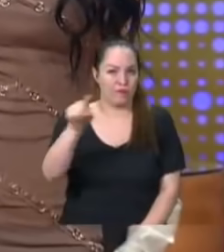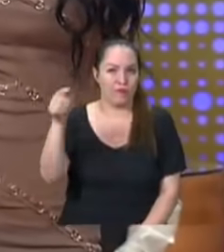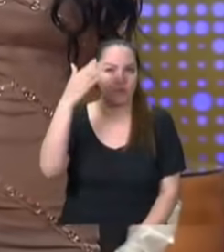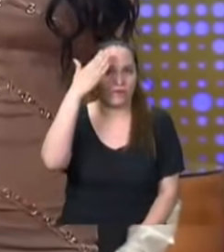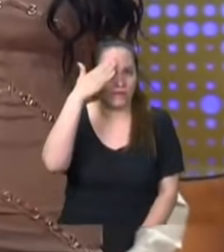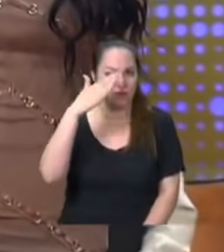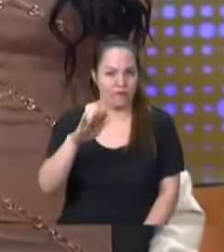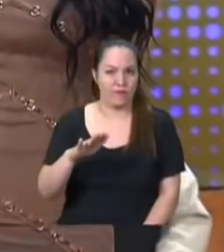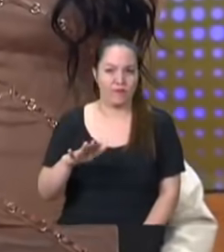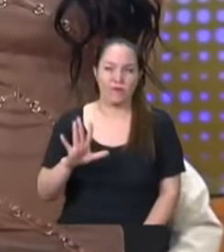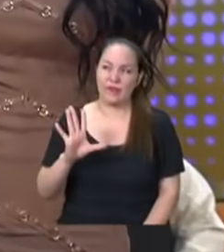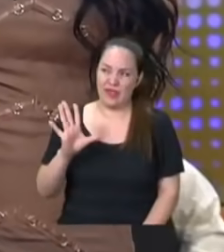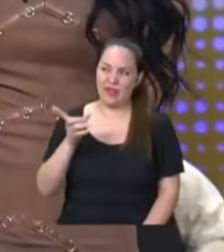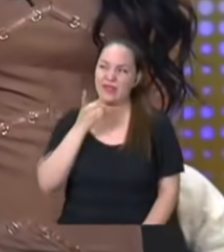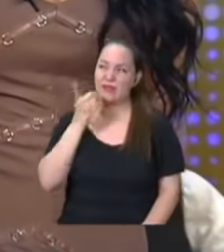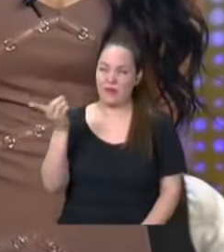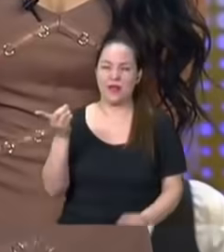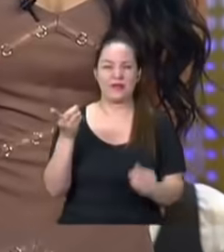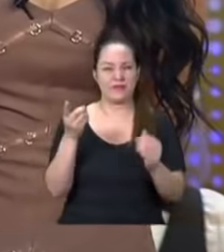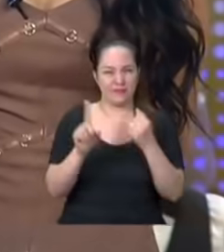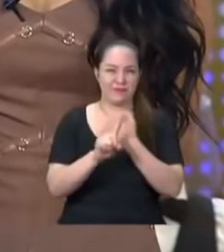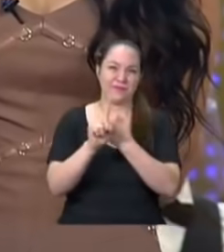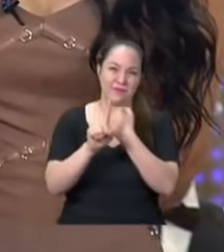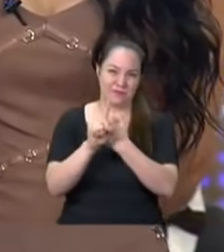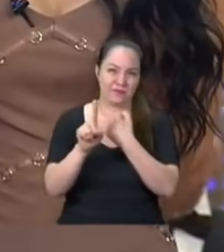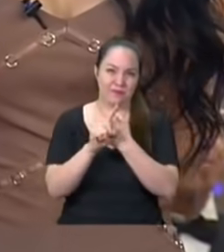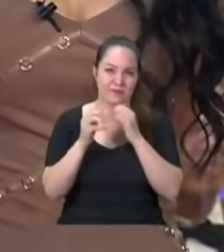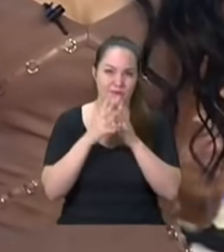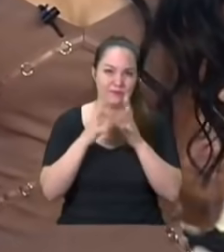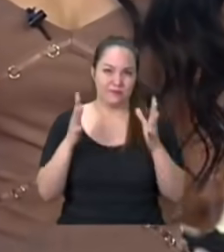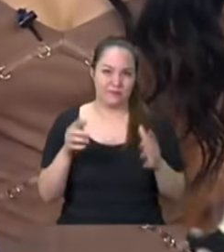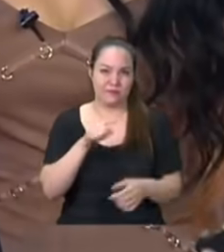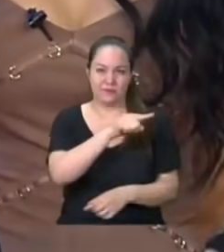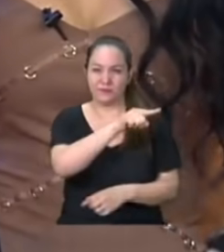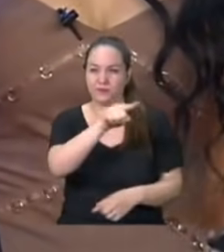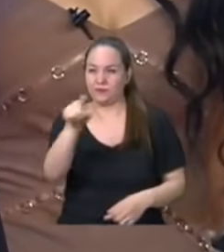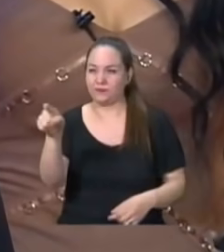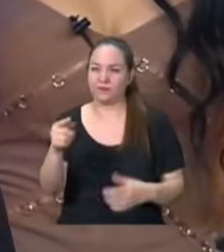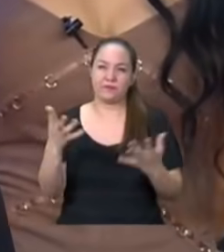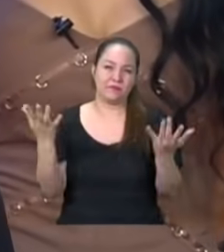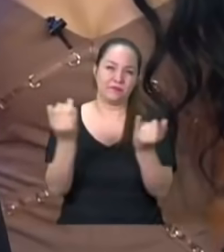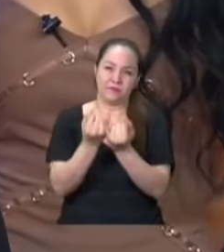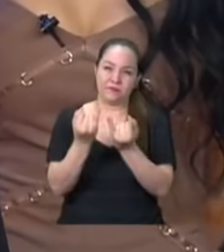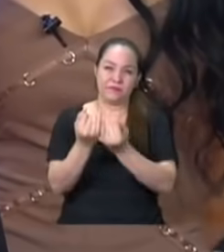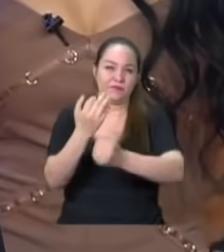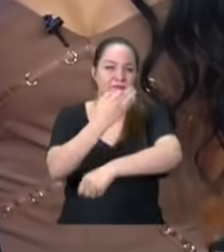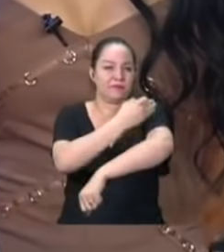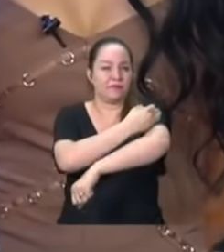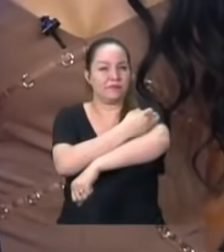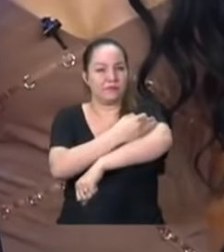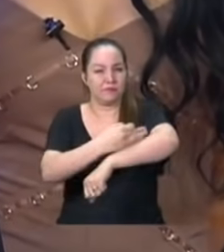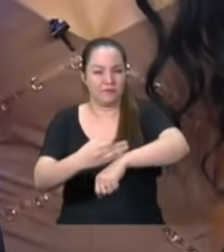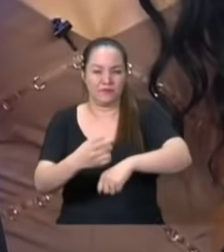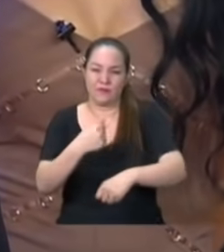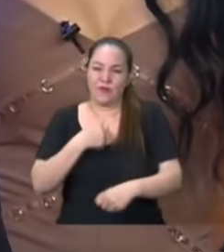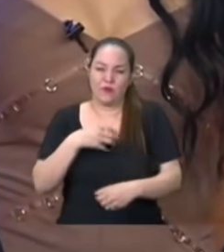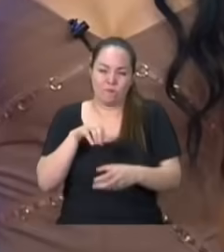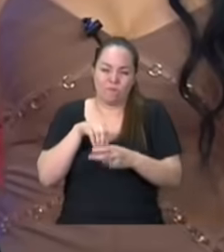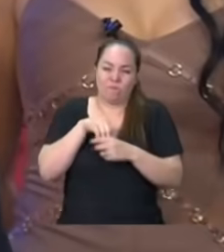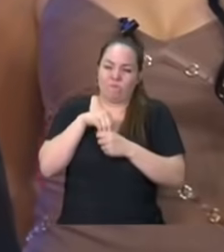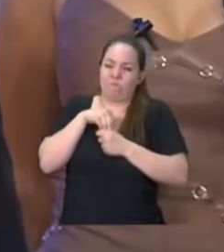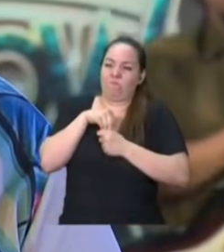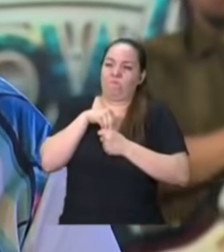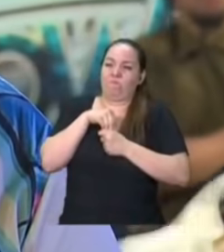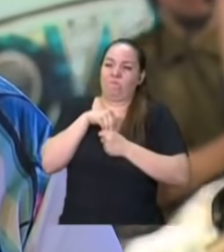meterle un broncón, pero lo tengo que decir. Porque ustedes son como mi familia. ¿Sí? No tengo secretos para ustedes.